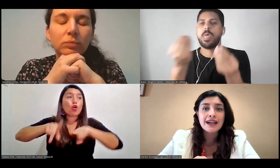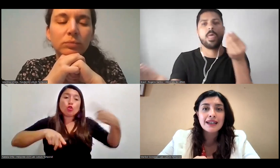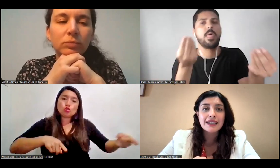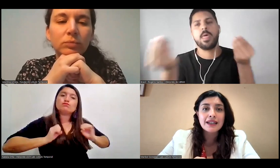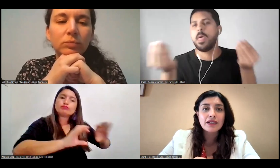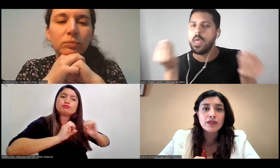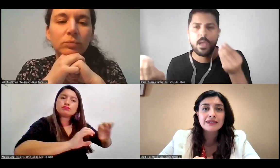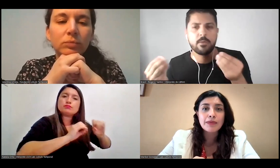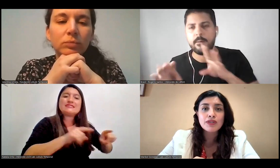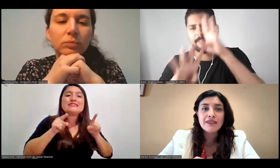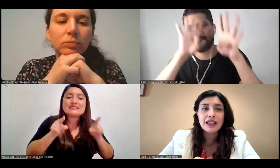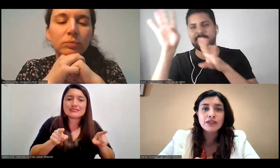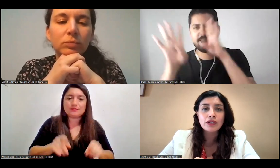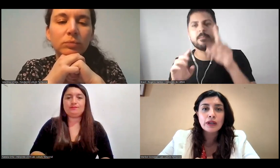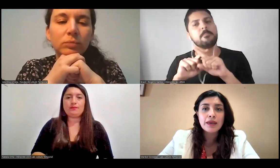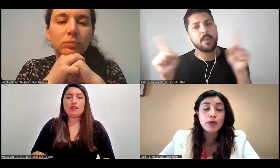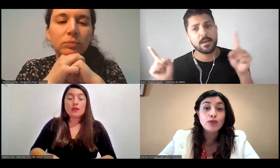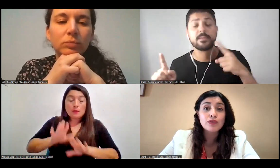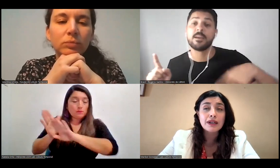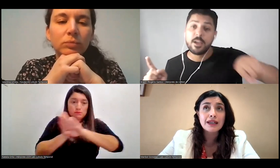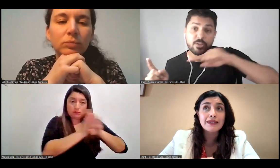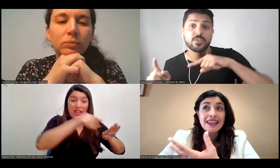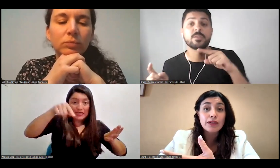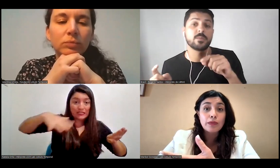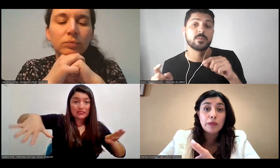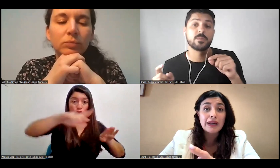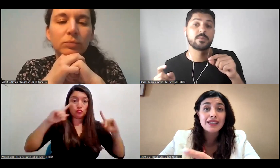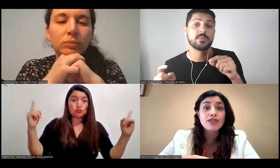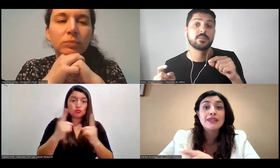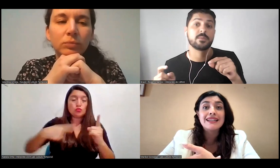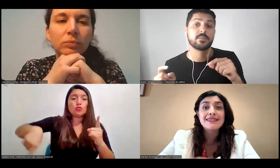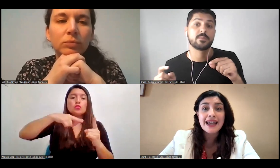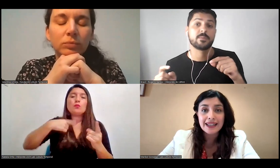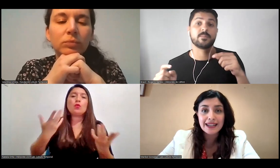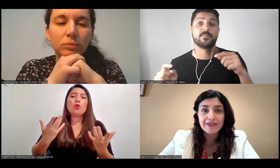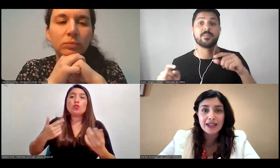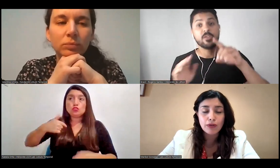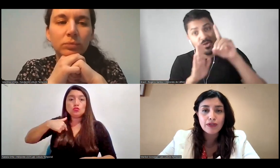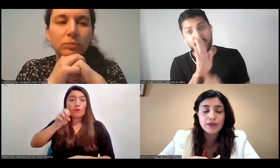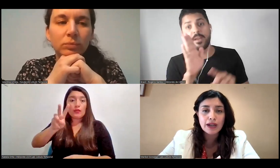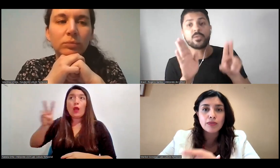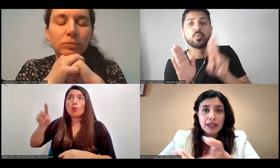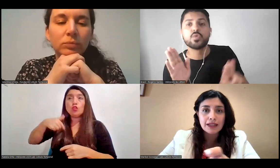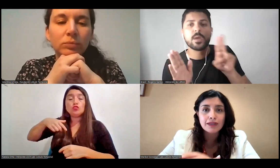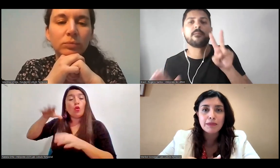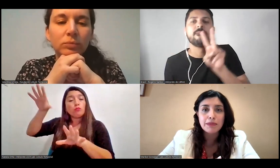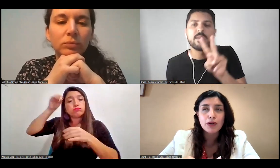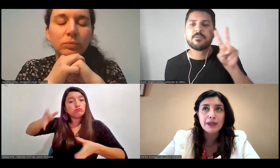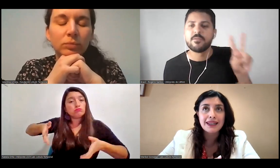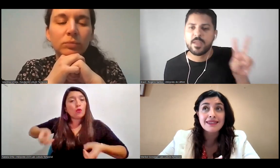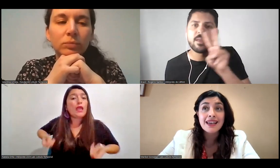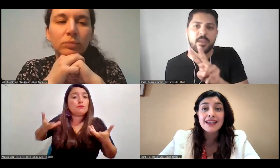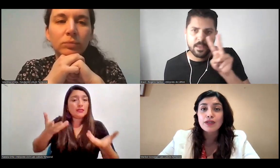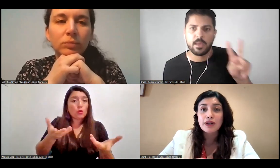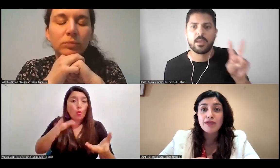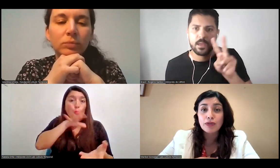acá no estamos hablando que por el hecho de utilizar el vernáculo visual, como ya han dicho también mis